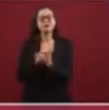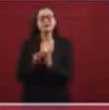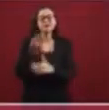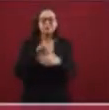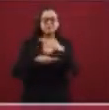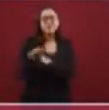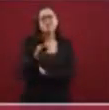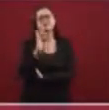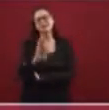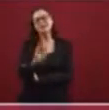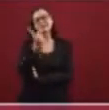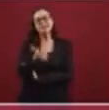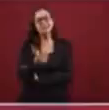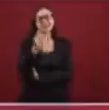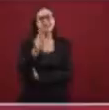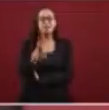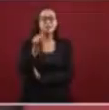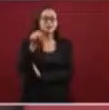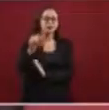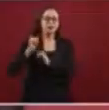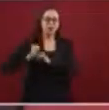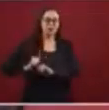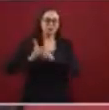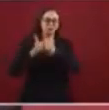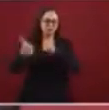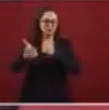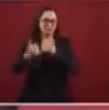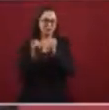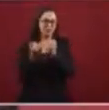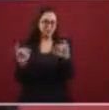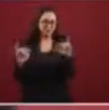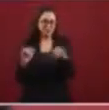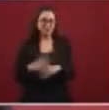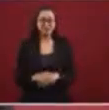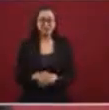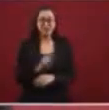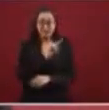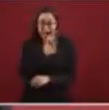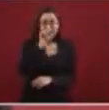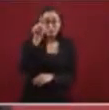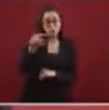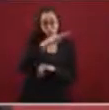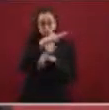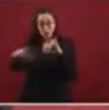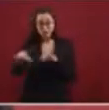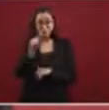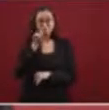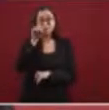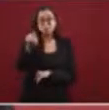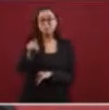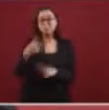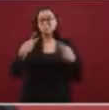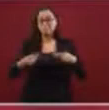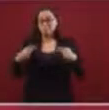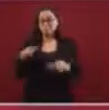a la Fiscalía General, que es autónoma, y ahí el